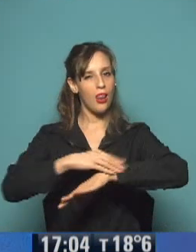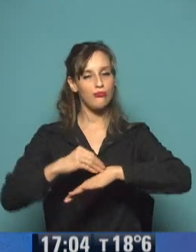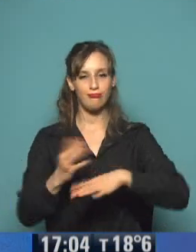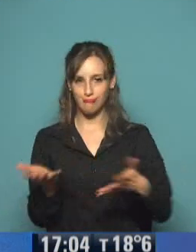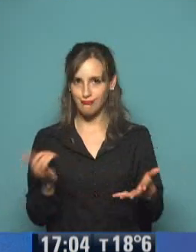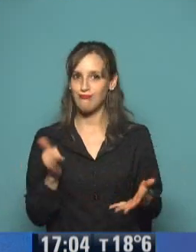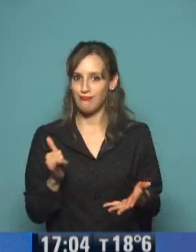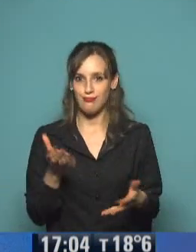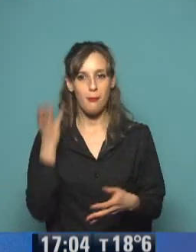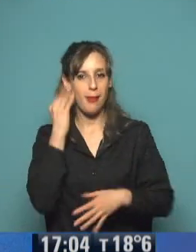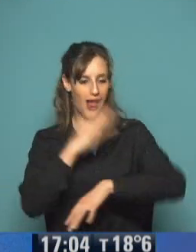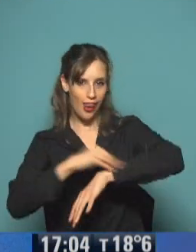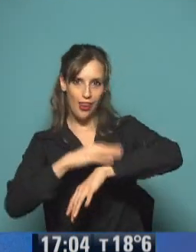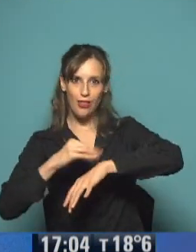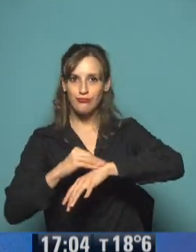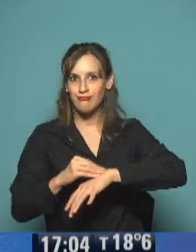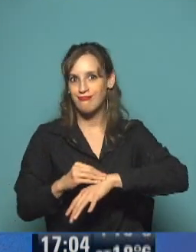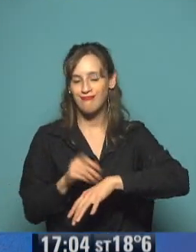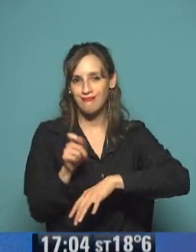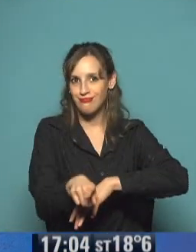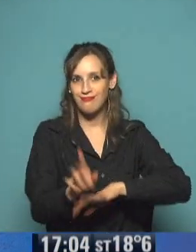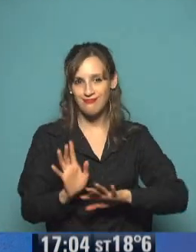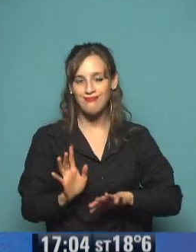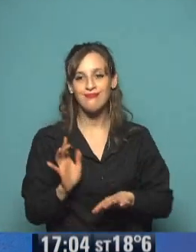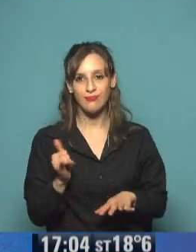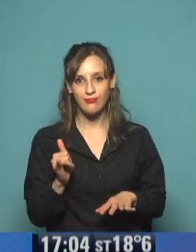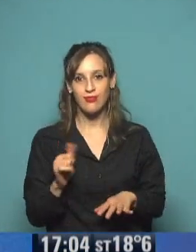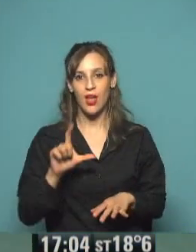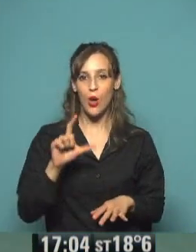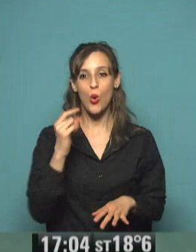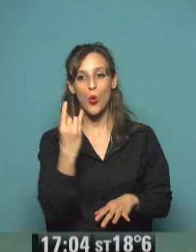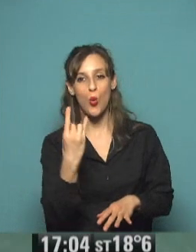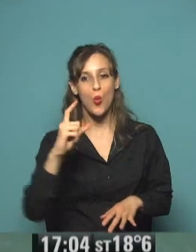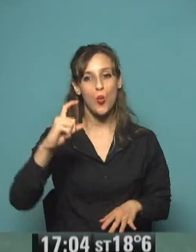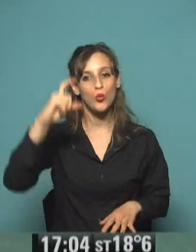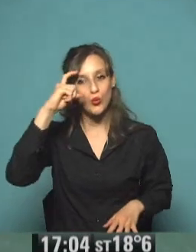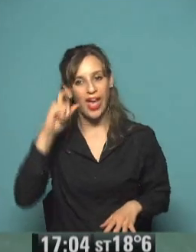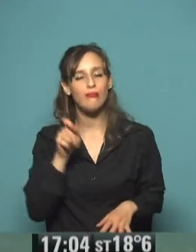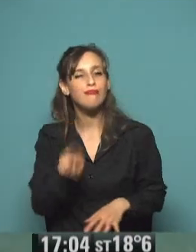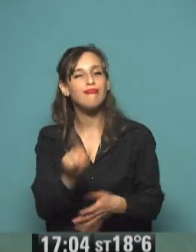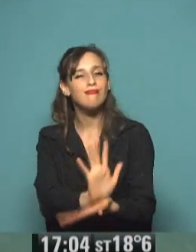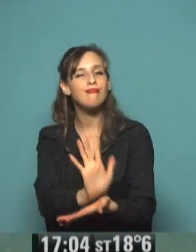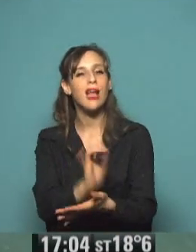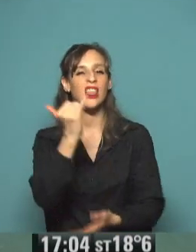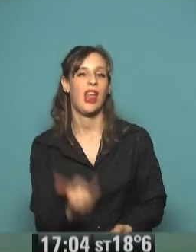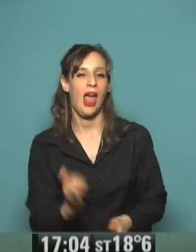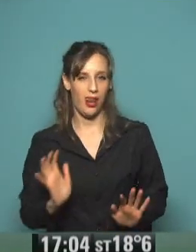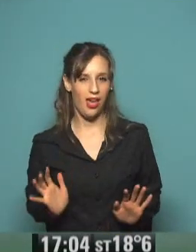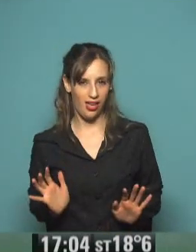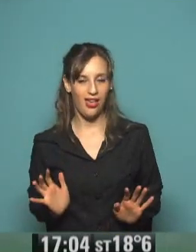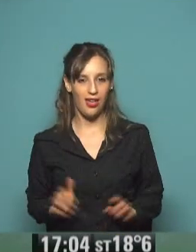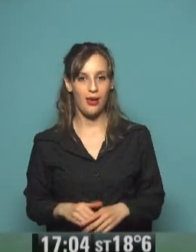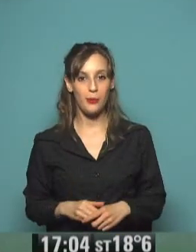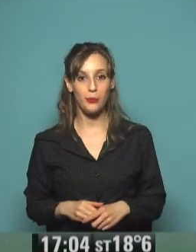bien. Luce su pelaje pardo. Y entonces podríamos poner luce. Luce. Un pelaje. Pelaje. Que también es una